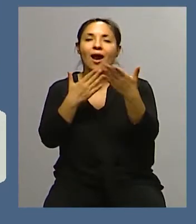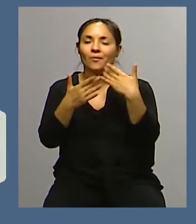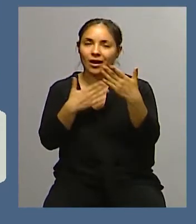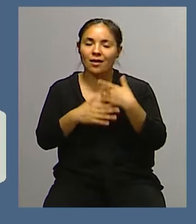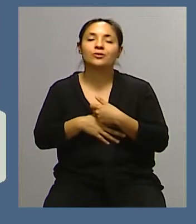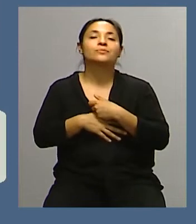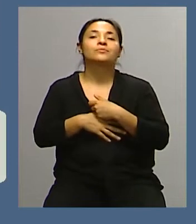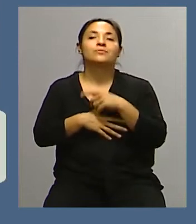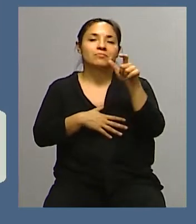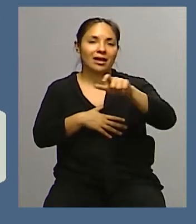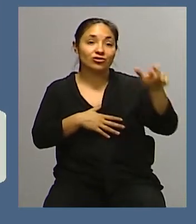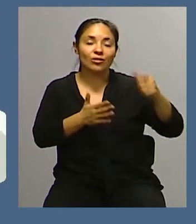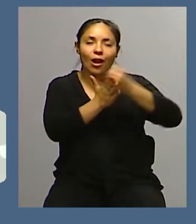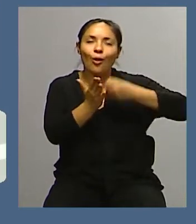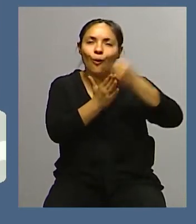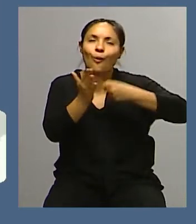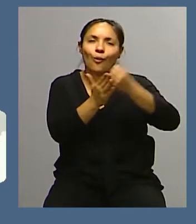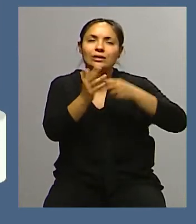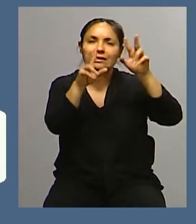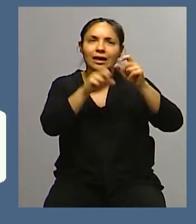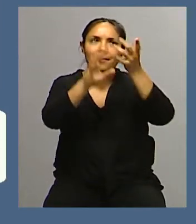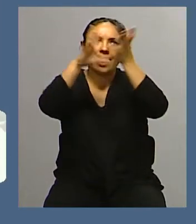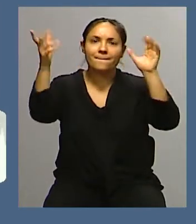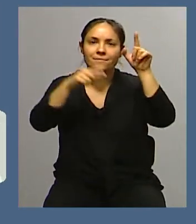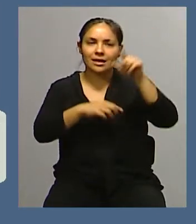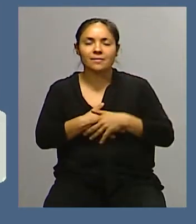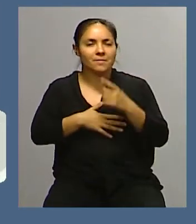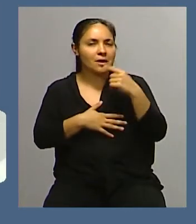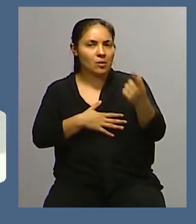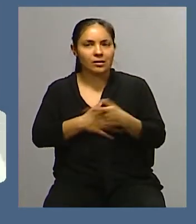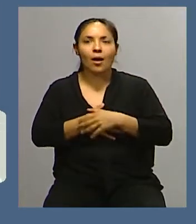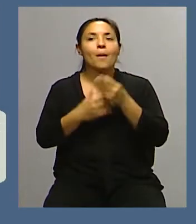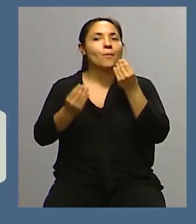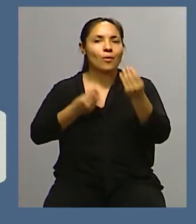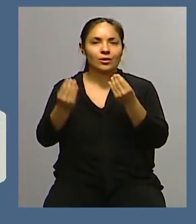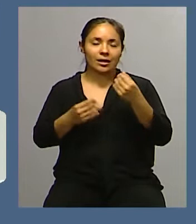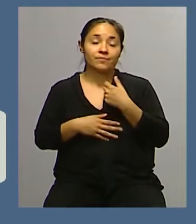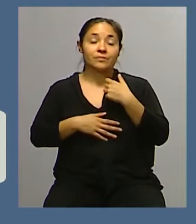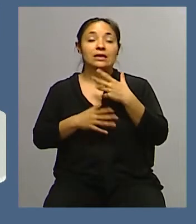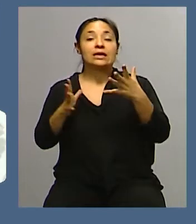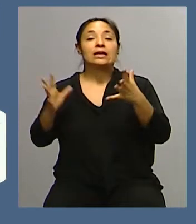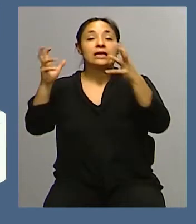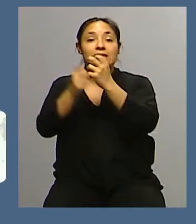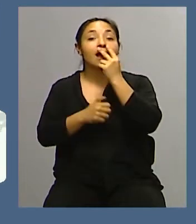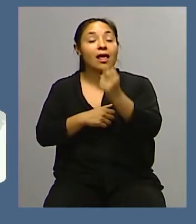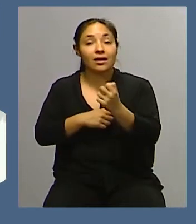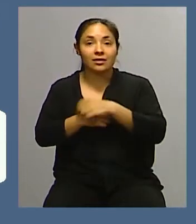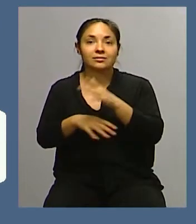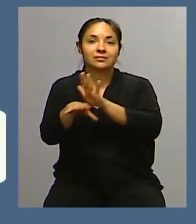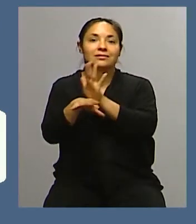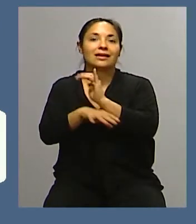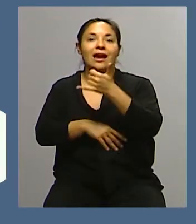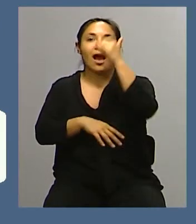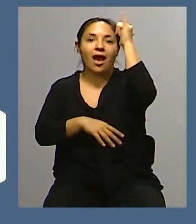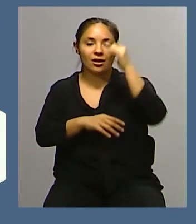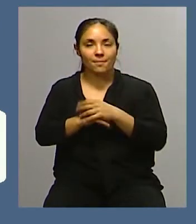chicos que están militando en el tema ambiente, y decíamos, ¿por qué de pronto entendemos esa crisis energética a partir de que es más cara, pero